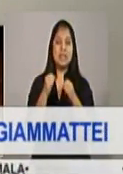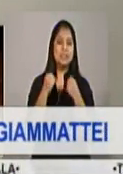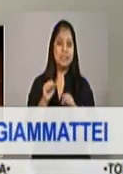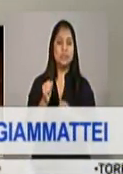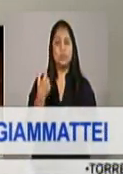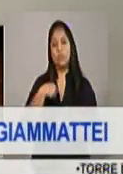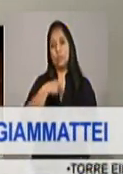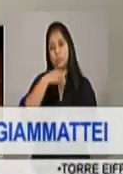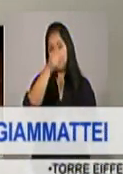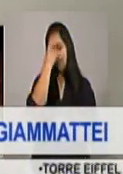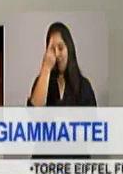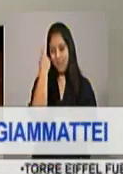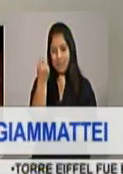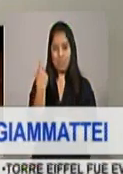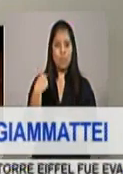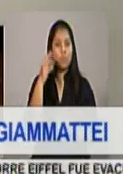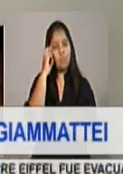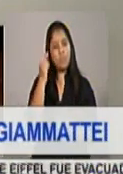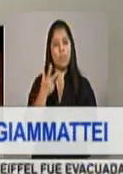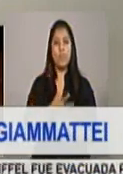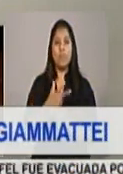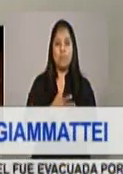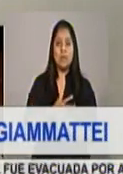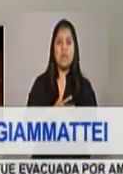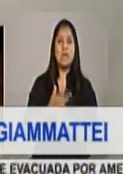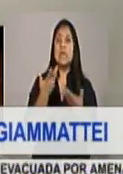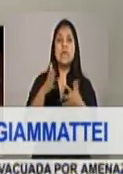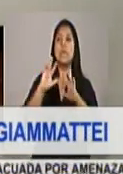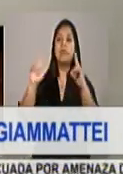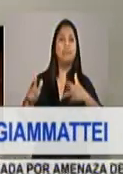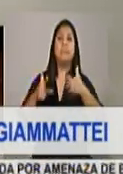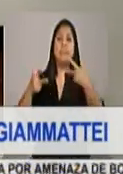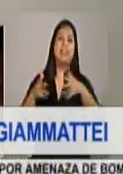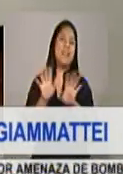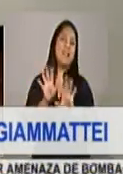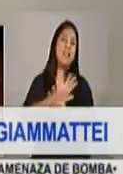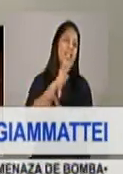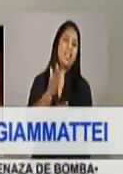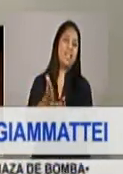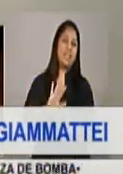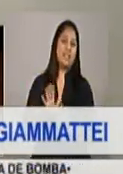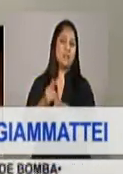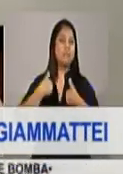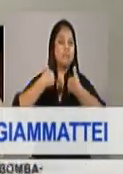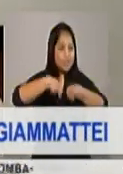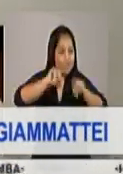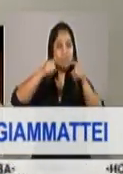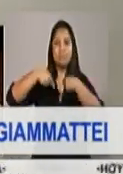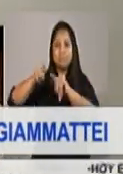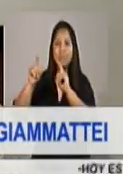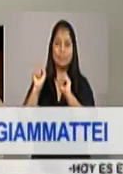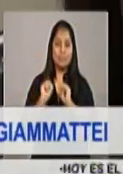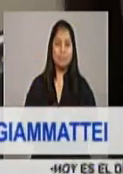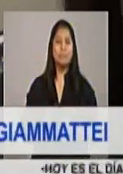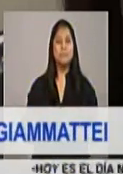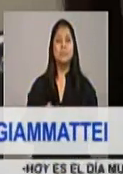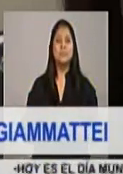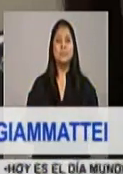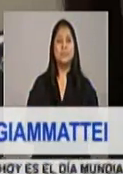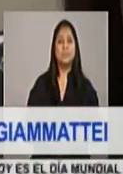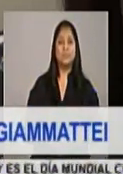hacer, que es seguir trabajando por Guatemala, y ya no virtualmente, sino que ya físicamente. Bueno, señor